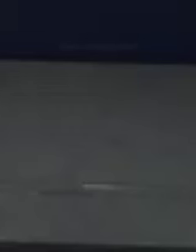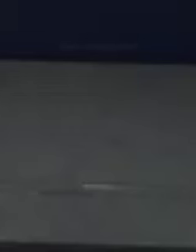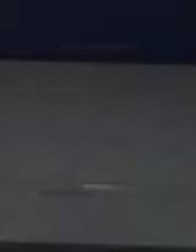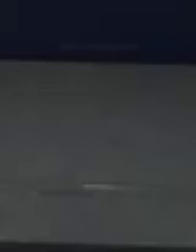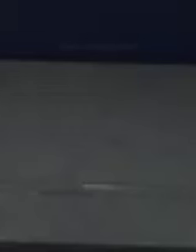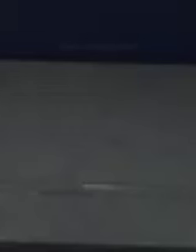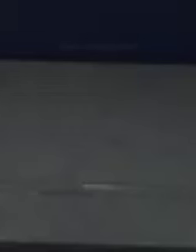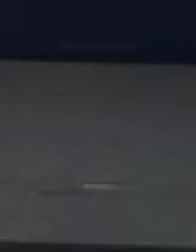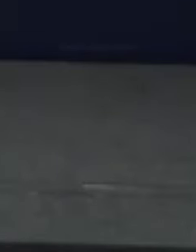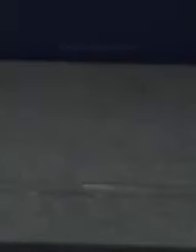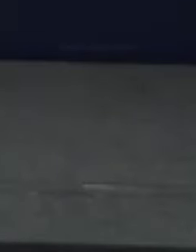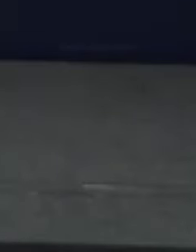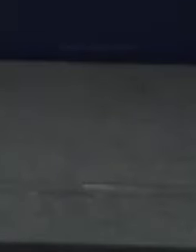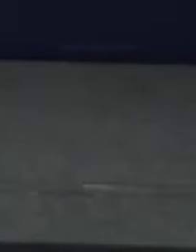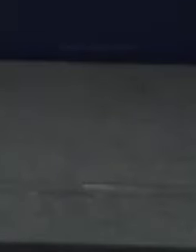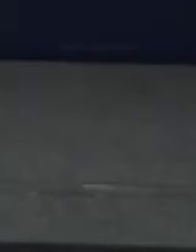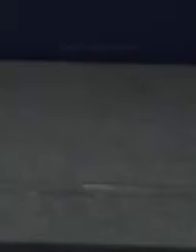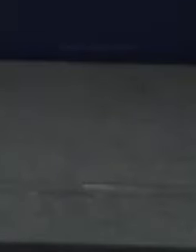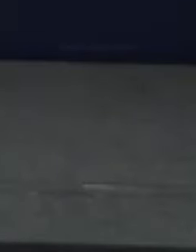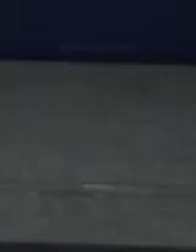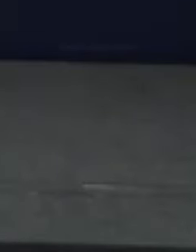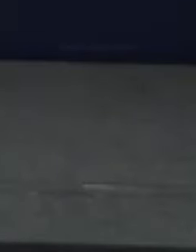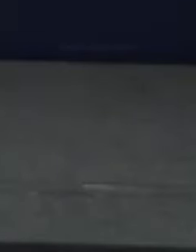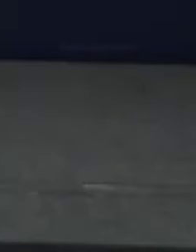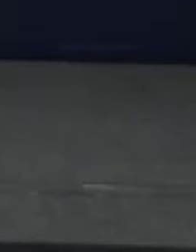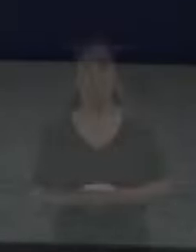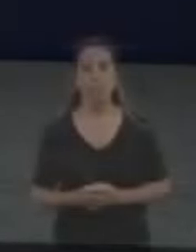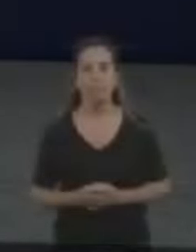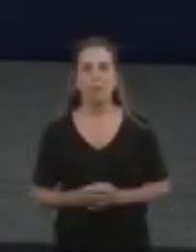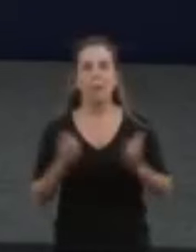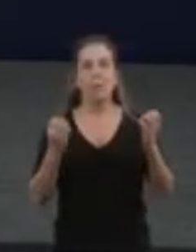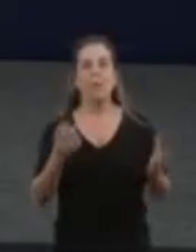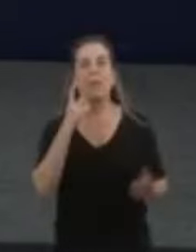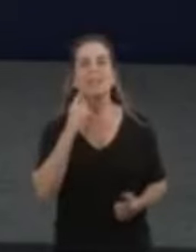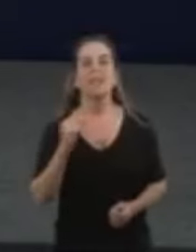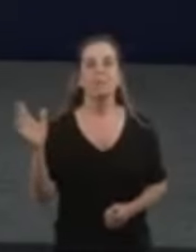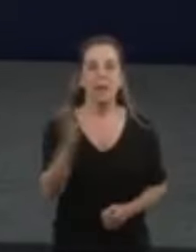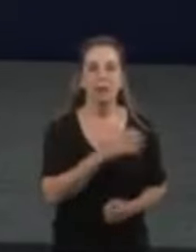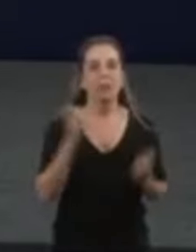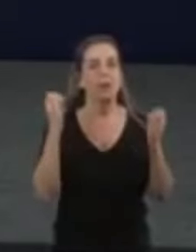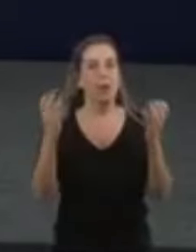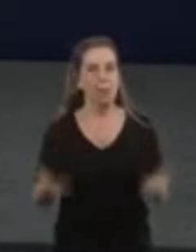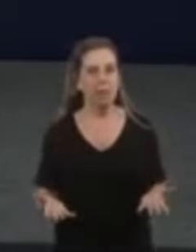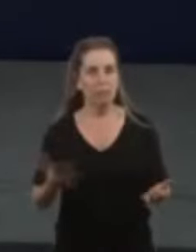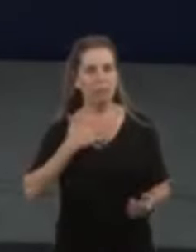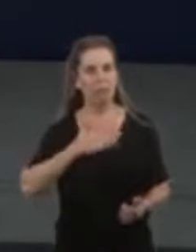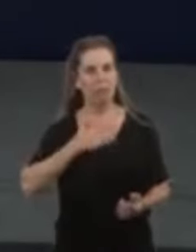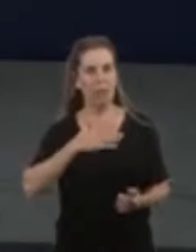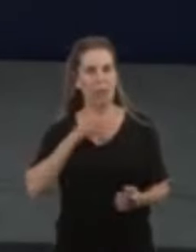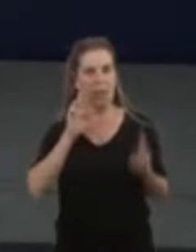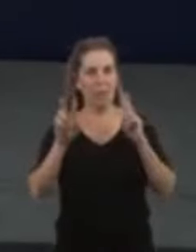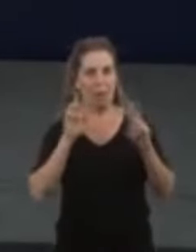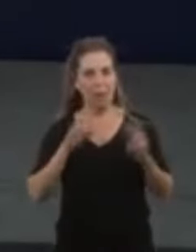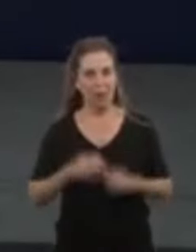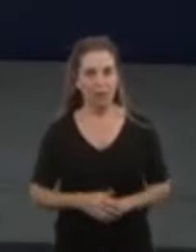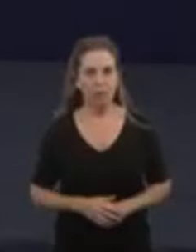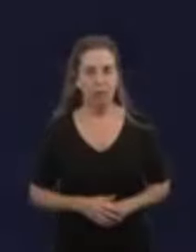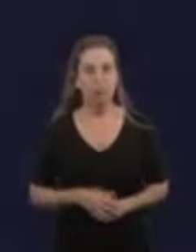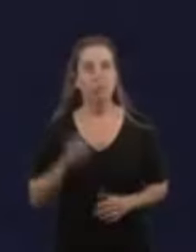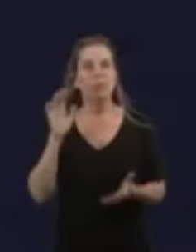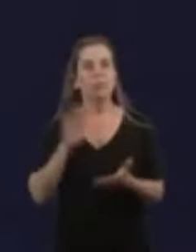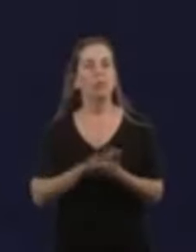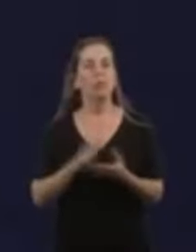bueno Buen día a todos cómo andan bien qué alegría verlos bueno en relación a